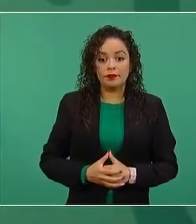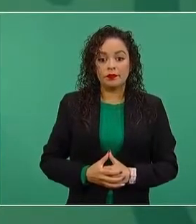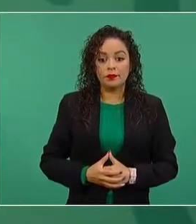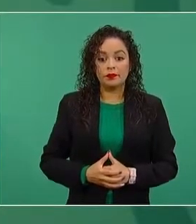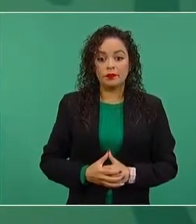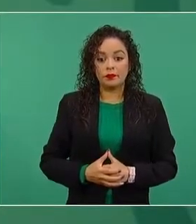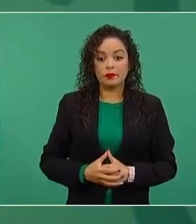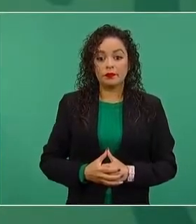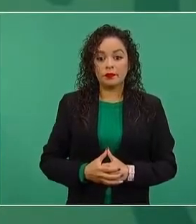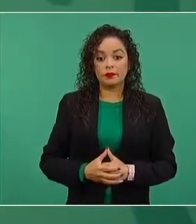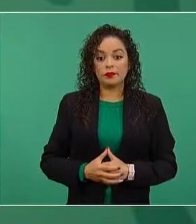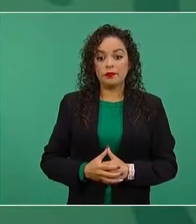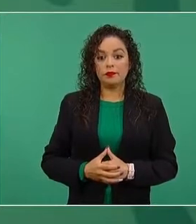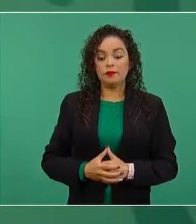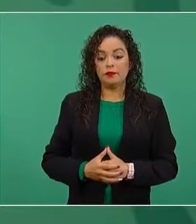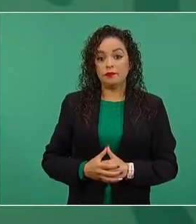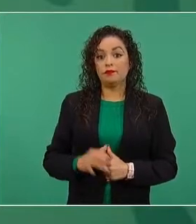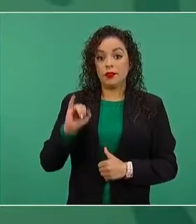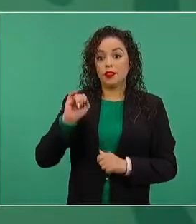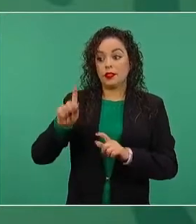que les da la oportunidad